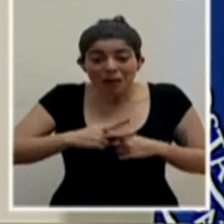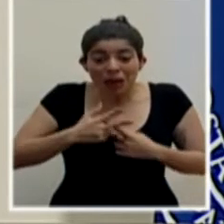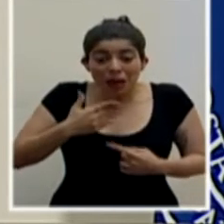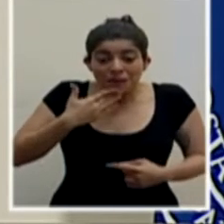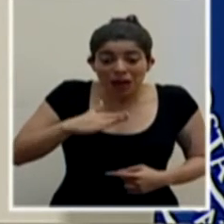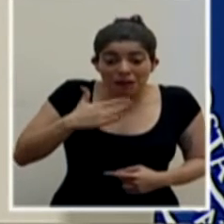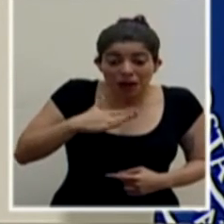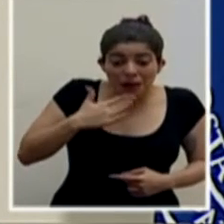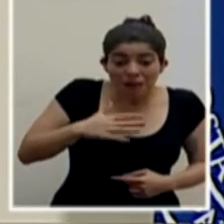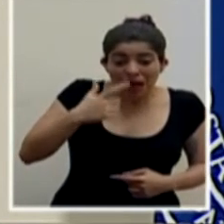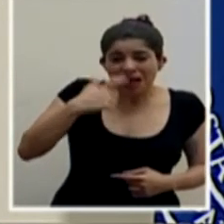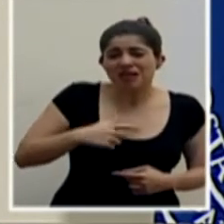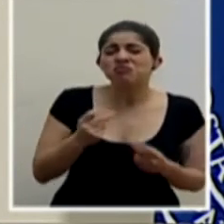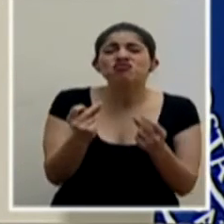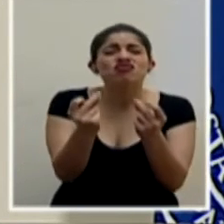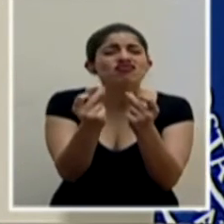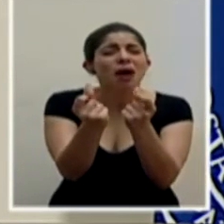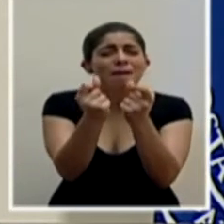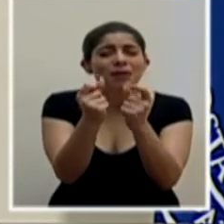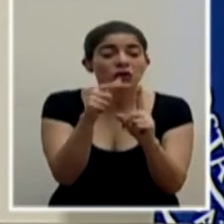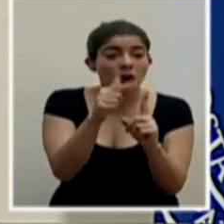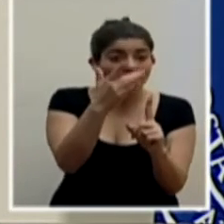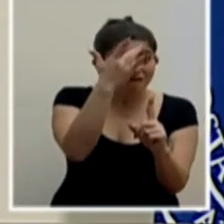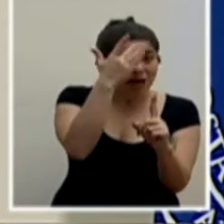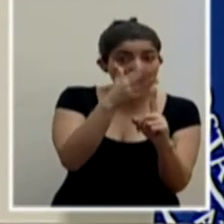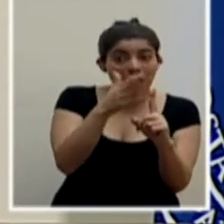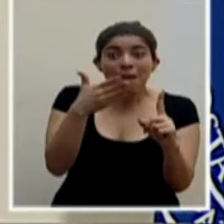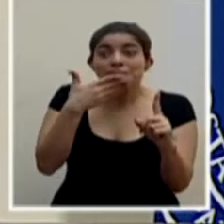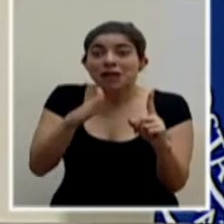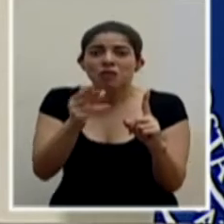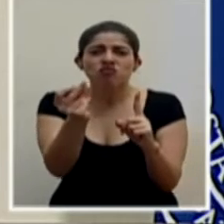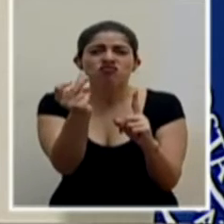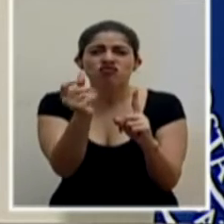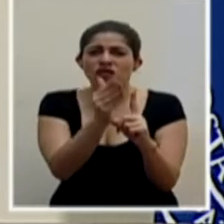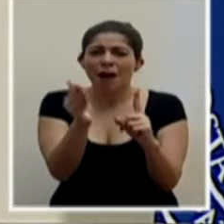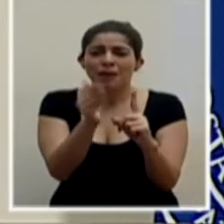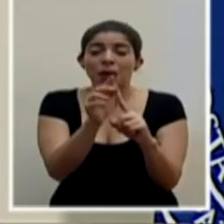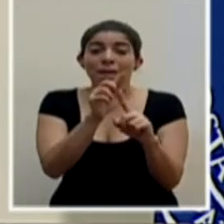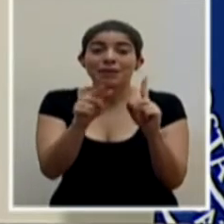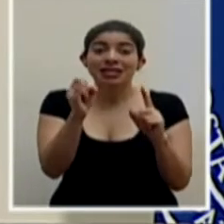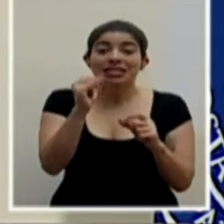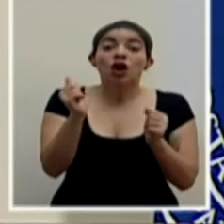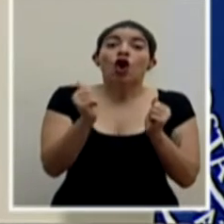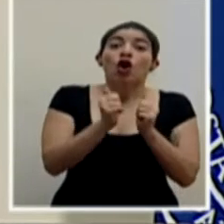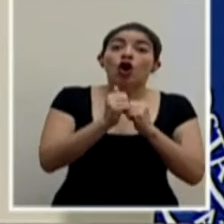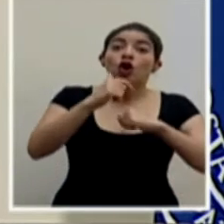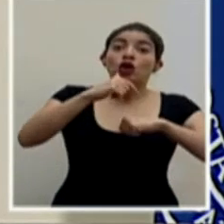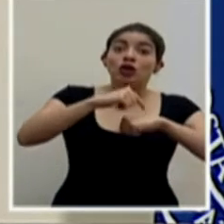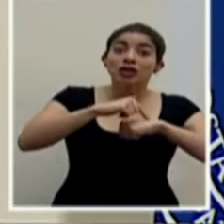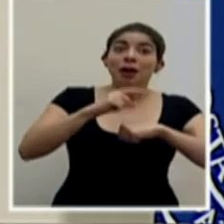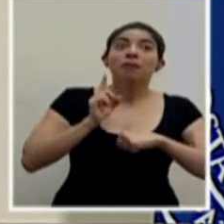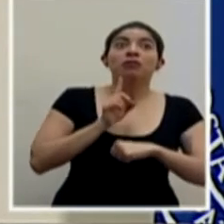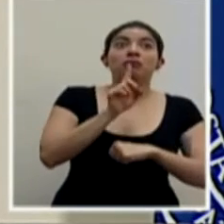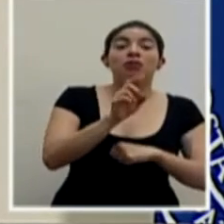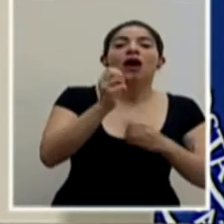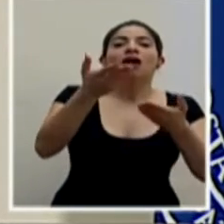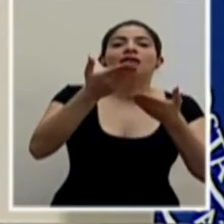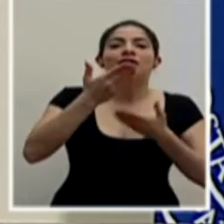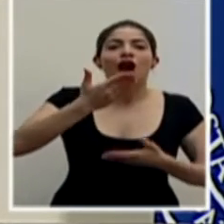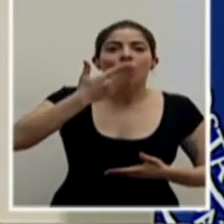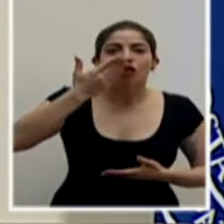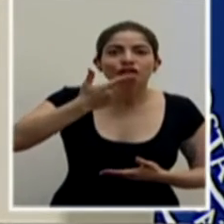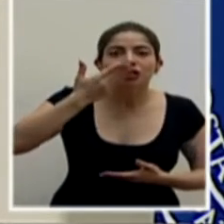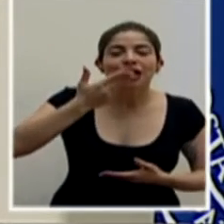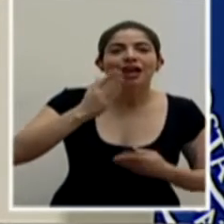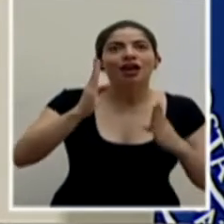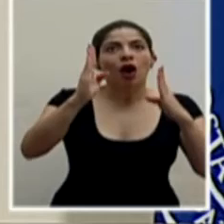a un paciente, lo hace muy rápidamente. En cambio, si abordamos un paciente con tiempo, le podemos dar oxígeno, lo podemos atender